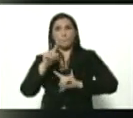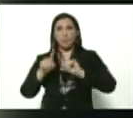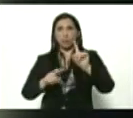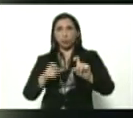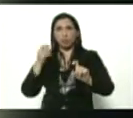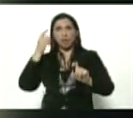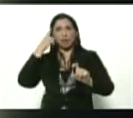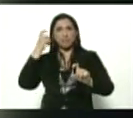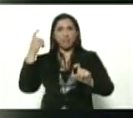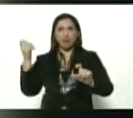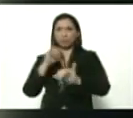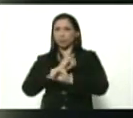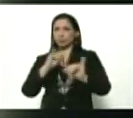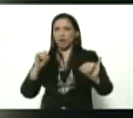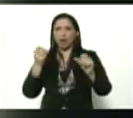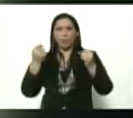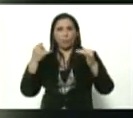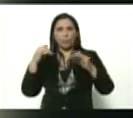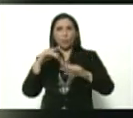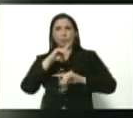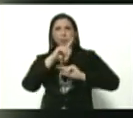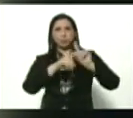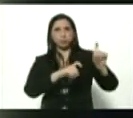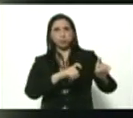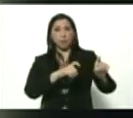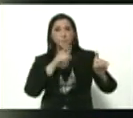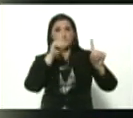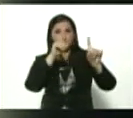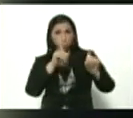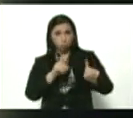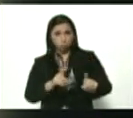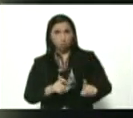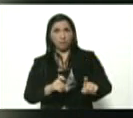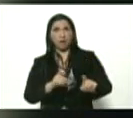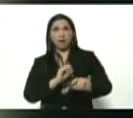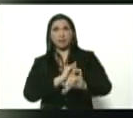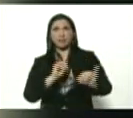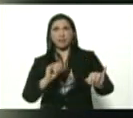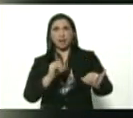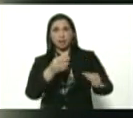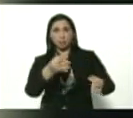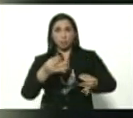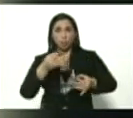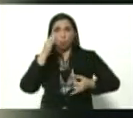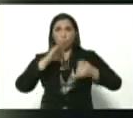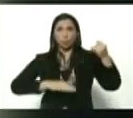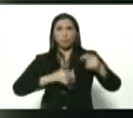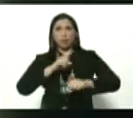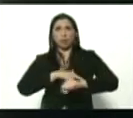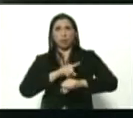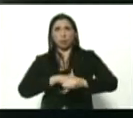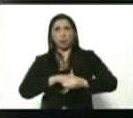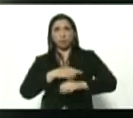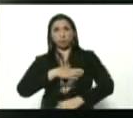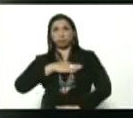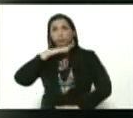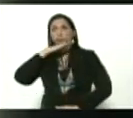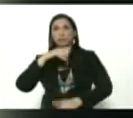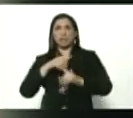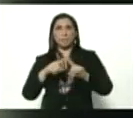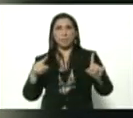que ya muchos le han hecho, si las pruebas que han llegado a luz en las últimas horas son suficientes